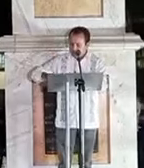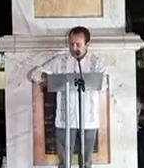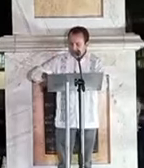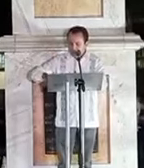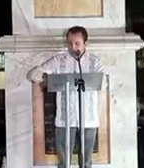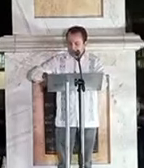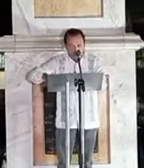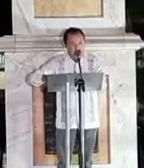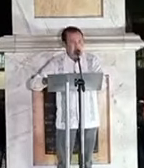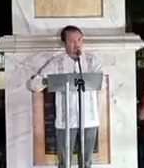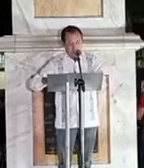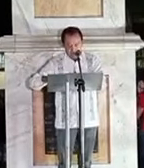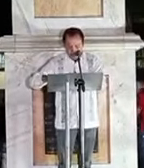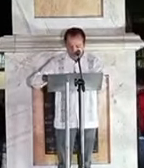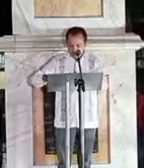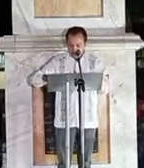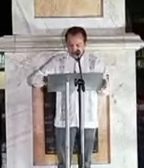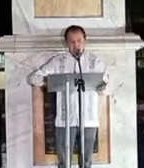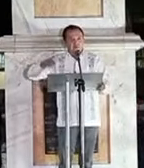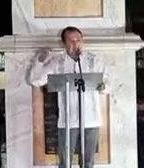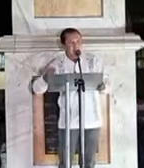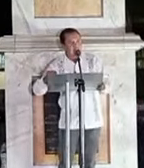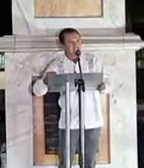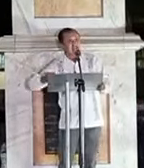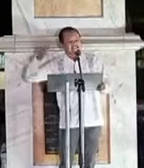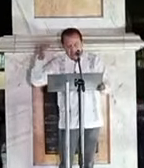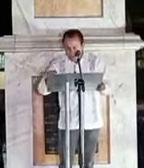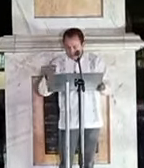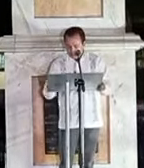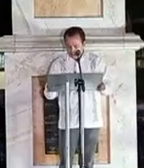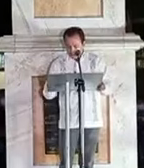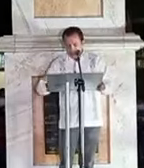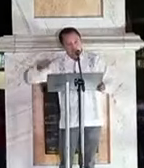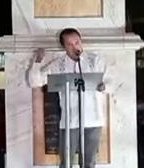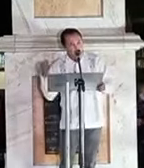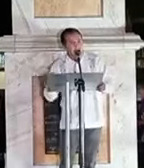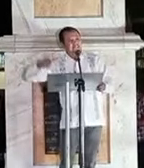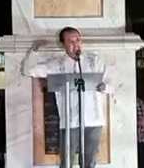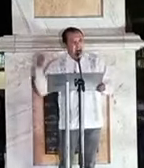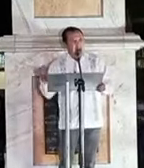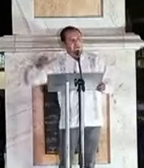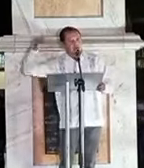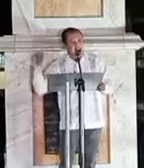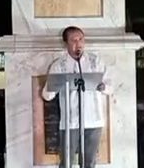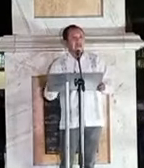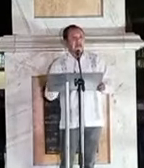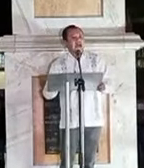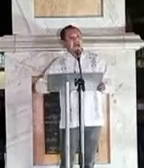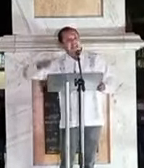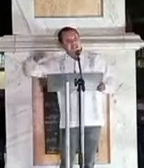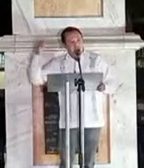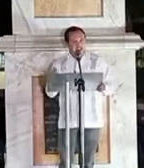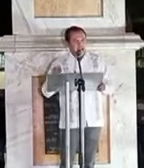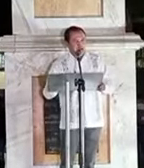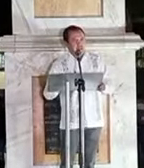Por supuesto, con la continuación vamos a traer mucho más agua potable a